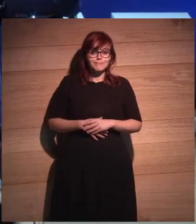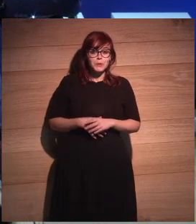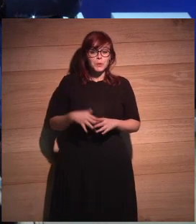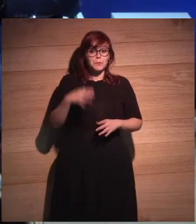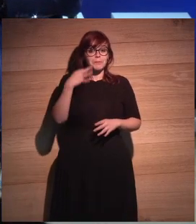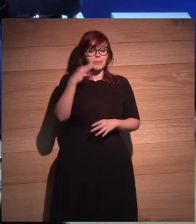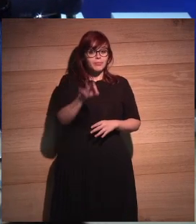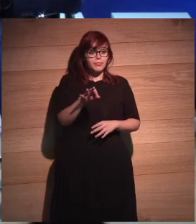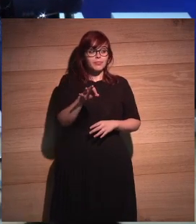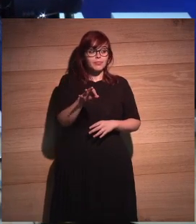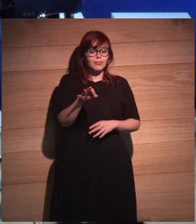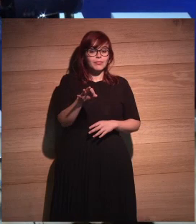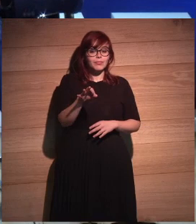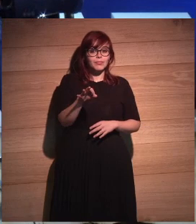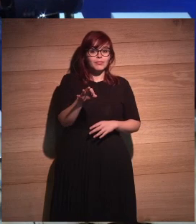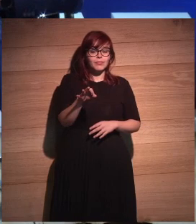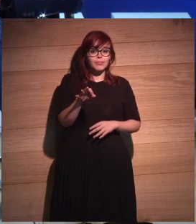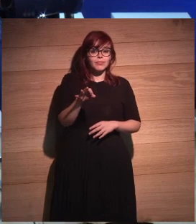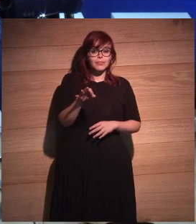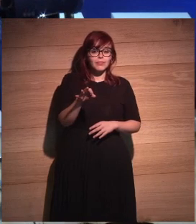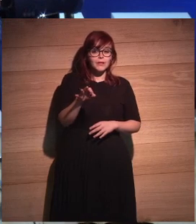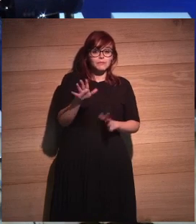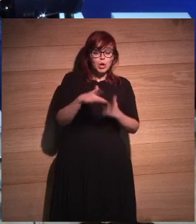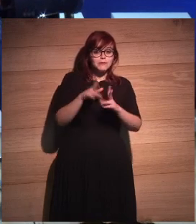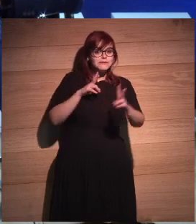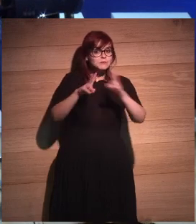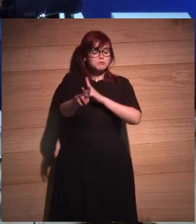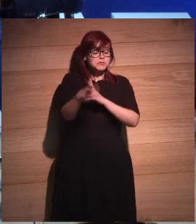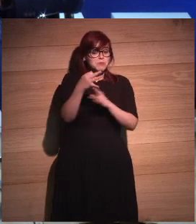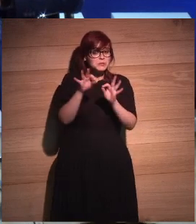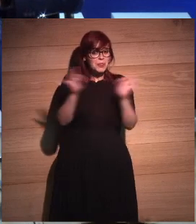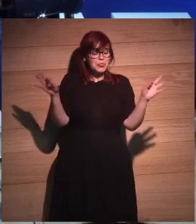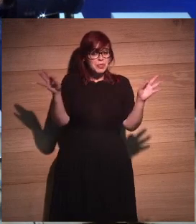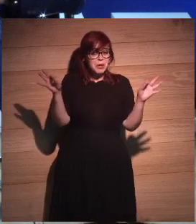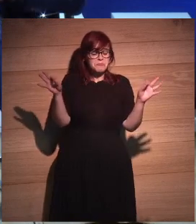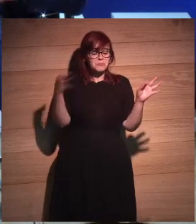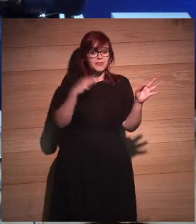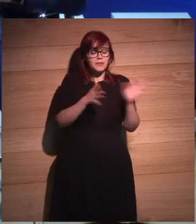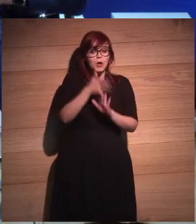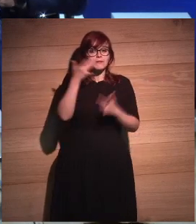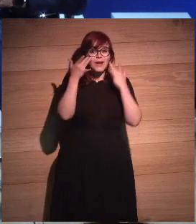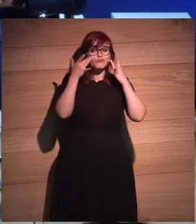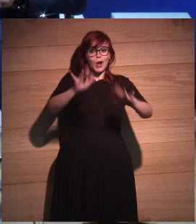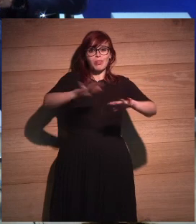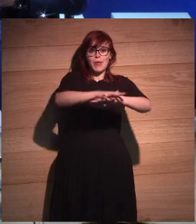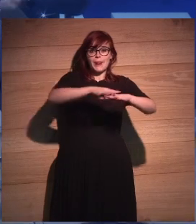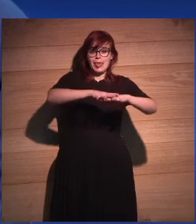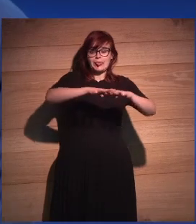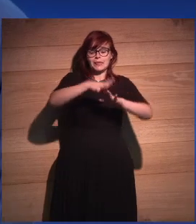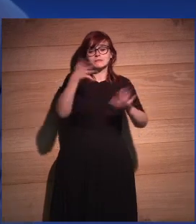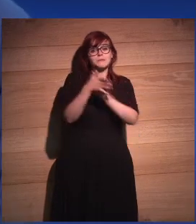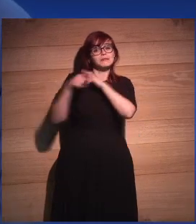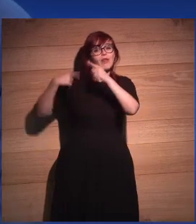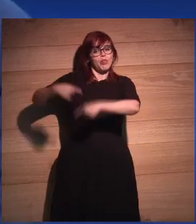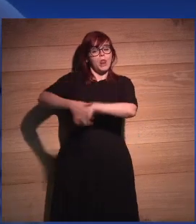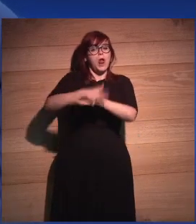Quizás yo creo que la respuesta puede ser tan sencilla como que la neutralidad de la red, digamos,